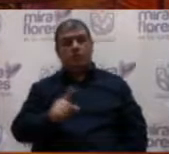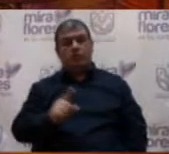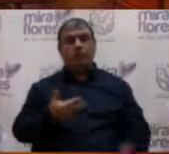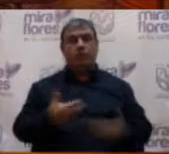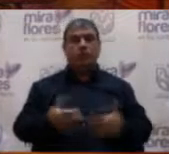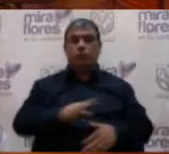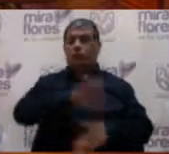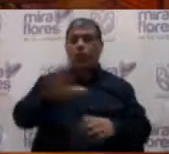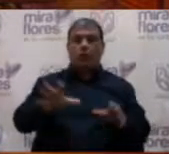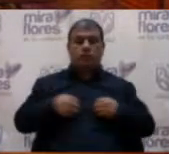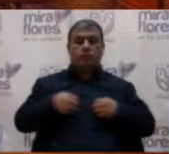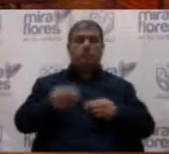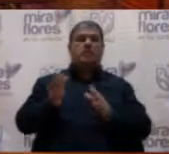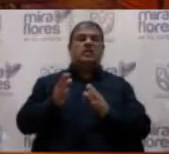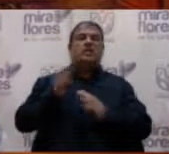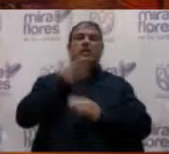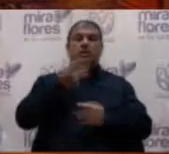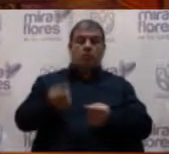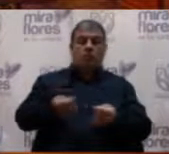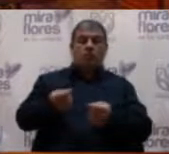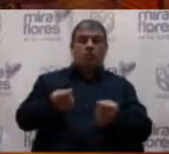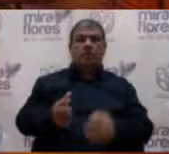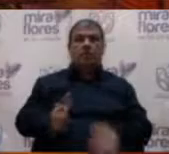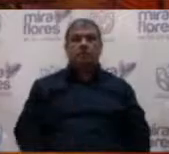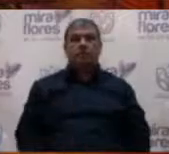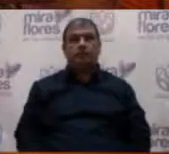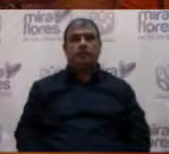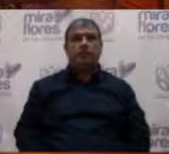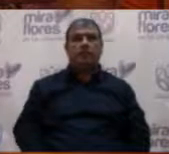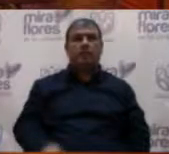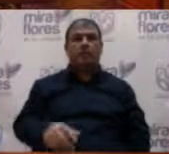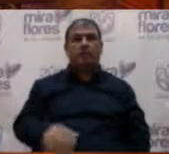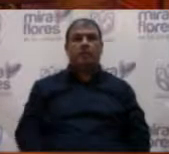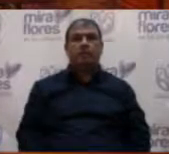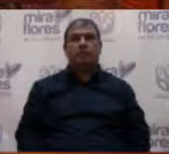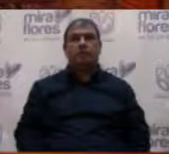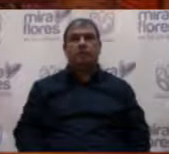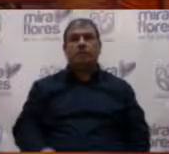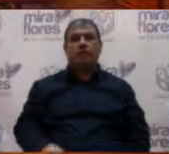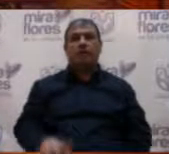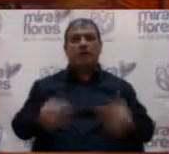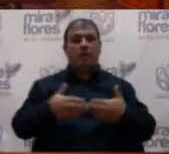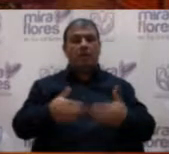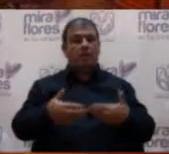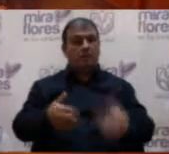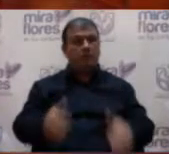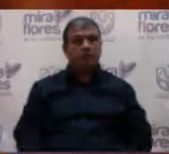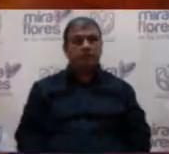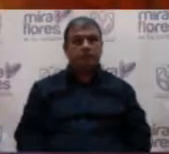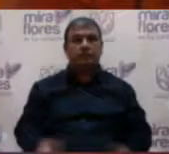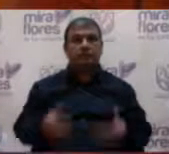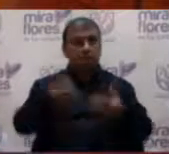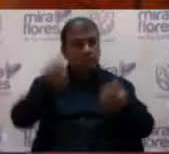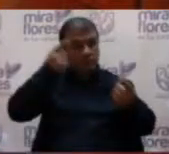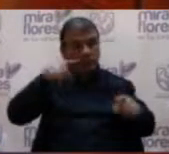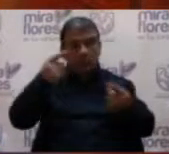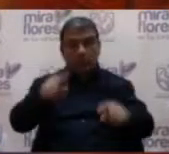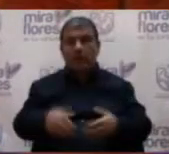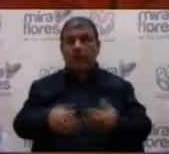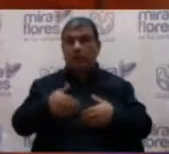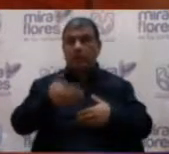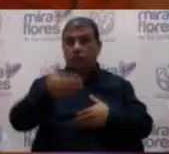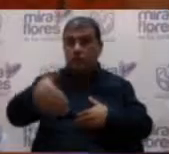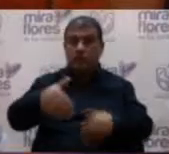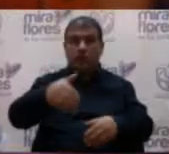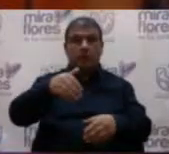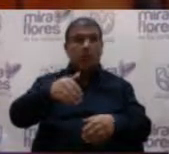los organizadores. Correcto. Del evento. Correcto. Que es el PNUD, ¿verdad? Exactamente. PNUD de Panamá. Muy bien. Entonces, si están de acuerdo, podríamos